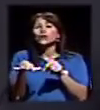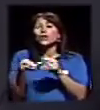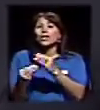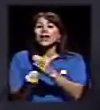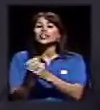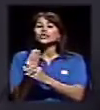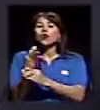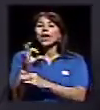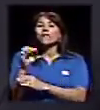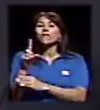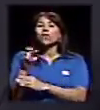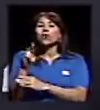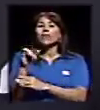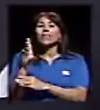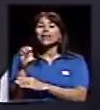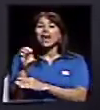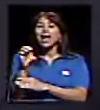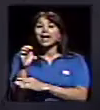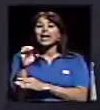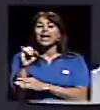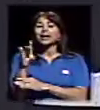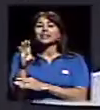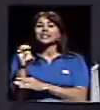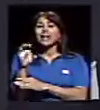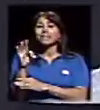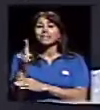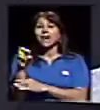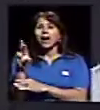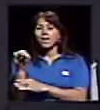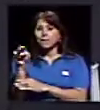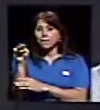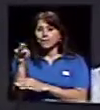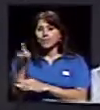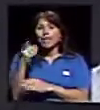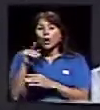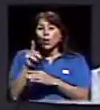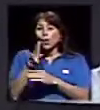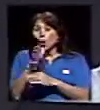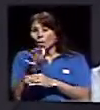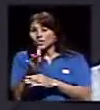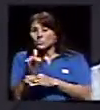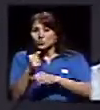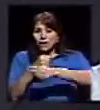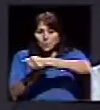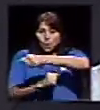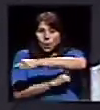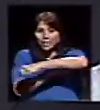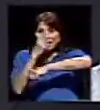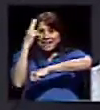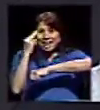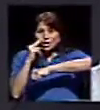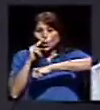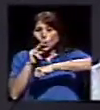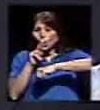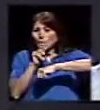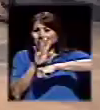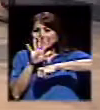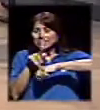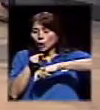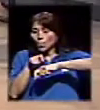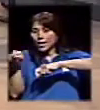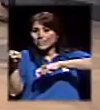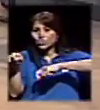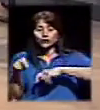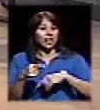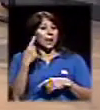le digo? En las inmediaciones del Puente Negro, unas 25 metros antes del Puente Negro, ¿verdad? O para decirlo a los que son de